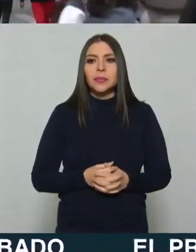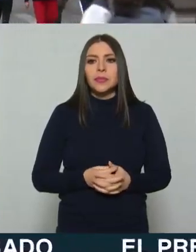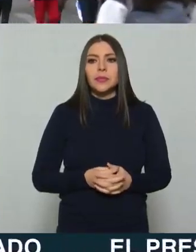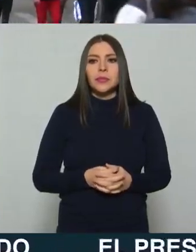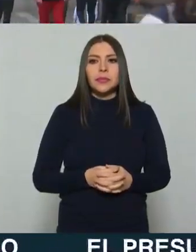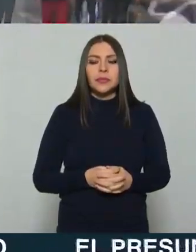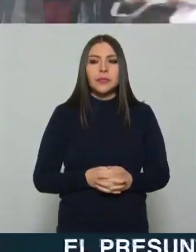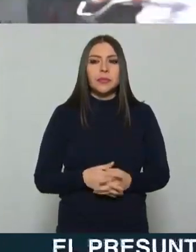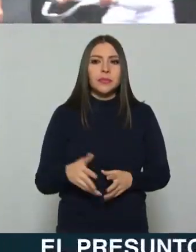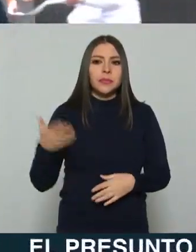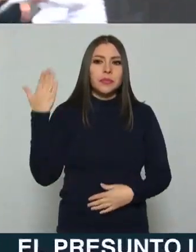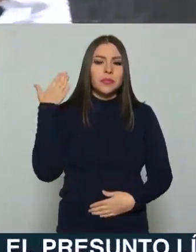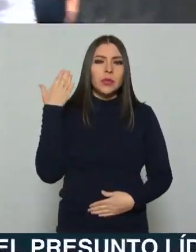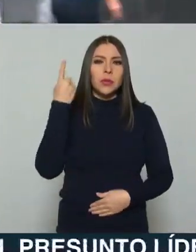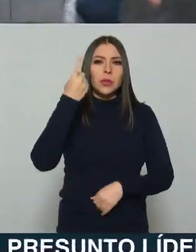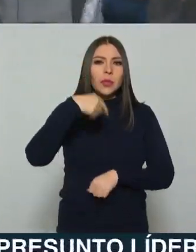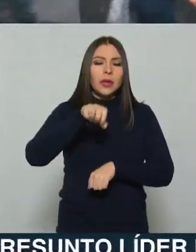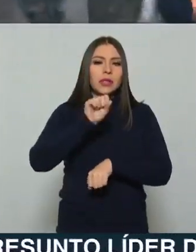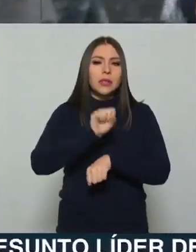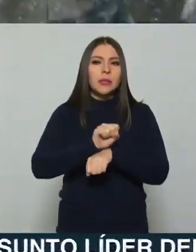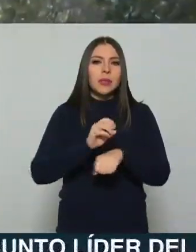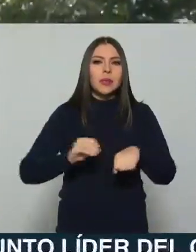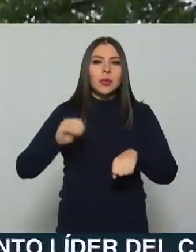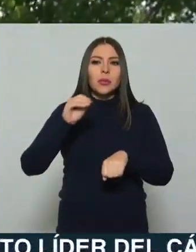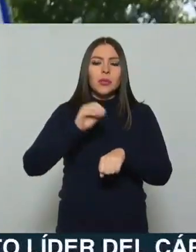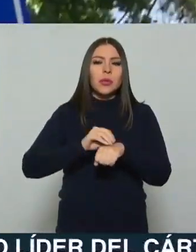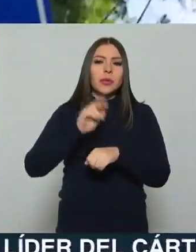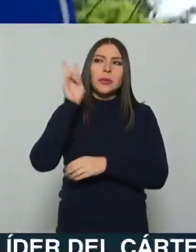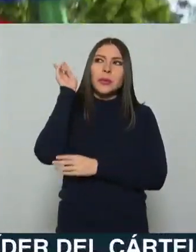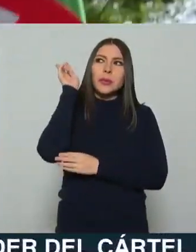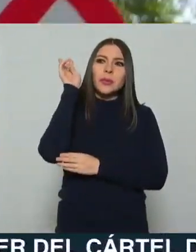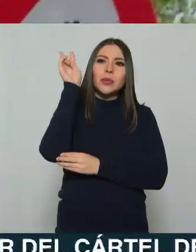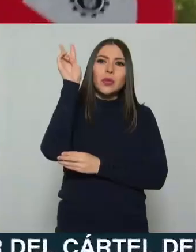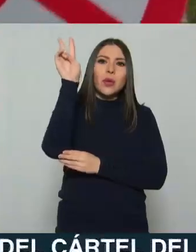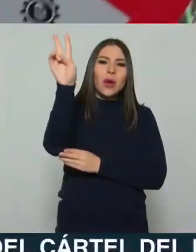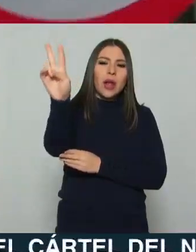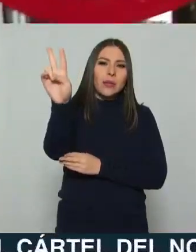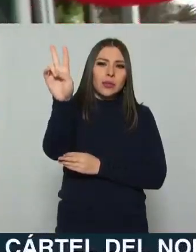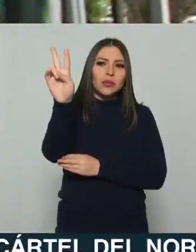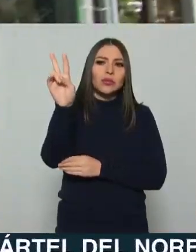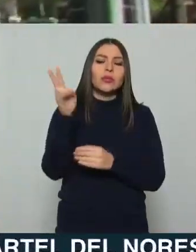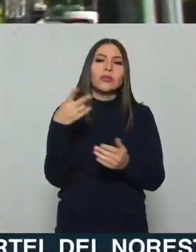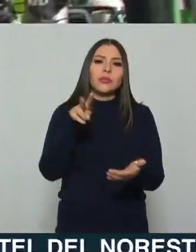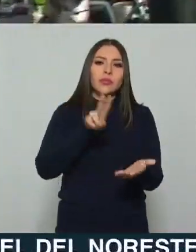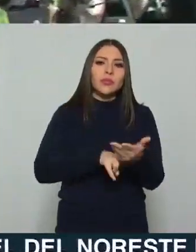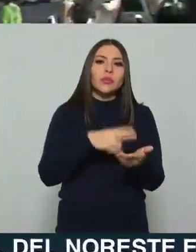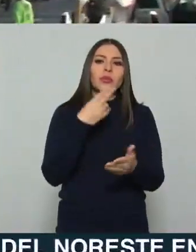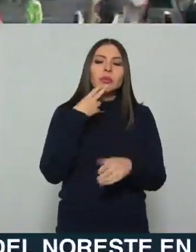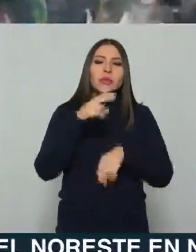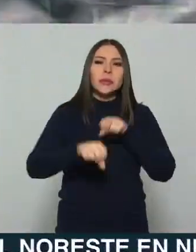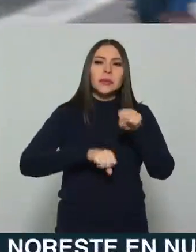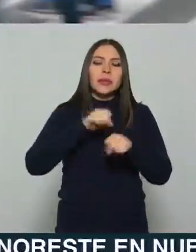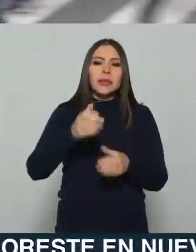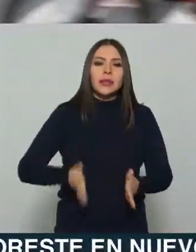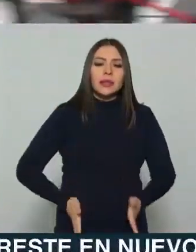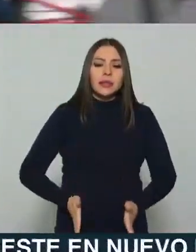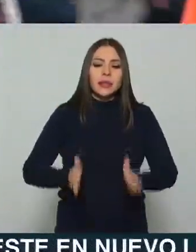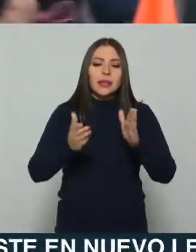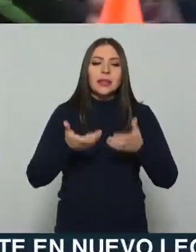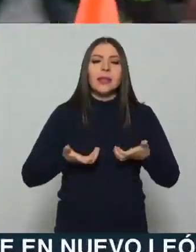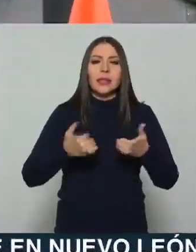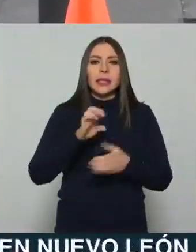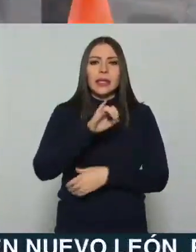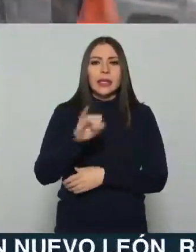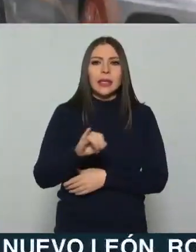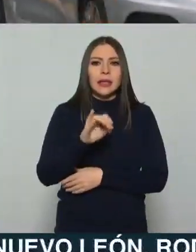A menos de una semana de haberse puesto en marcha el trolebici, el carril compartido entre trolebús y bicicletas en eje central, estas ya